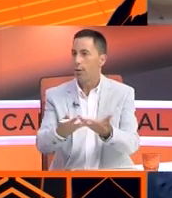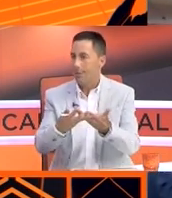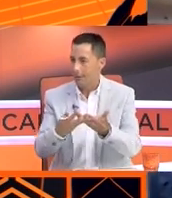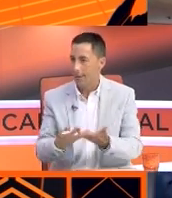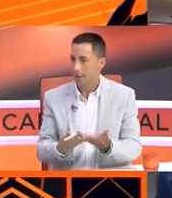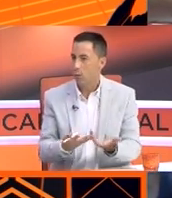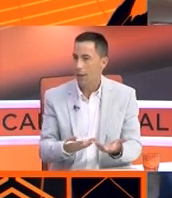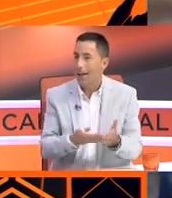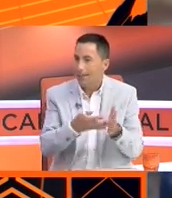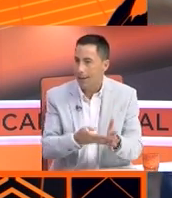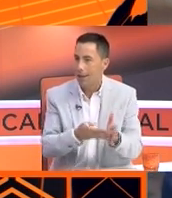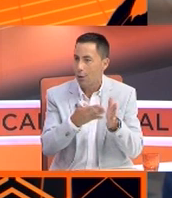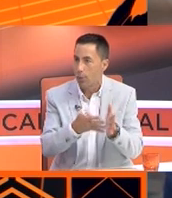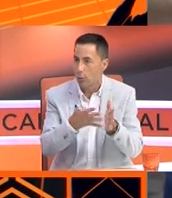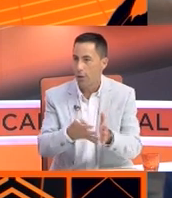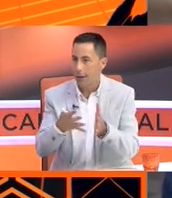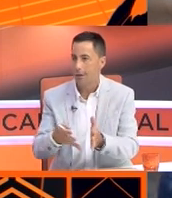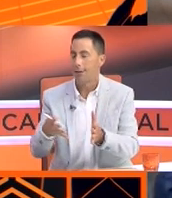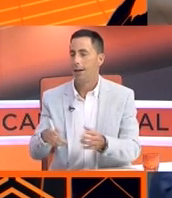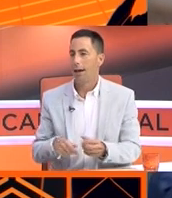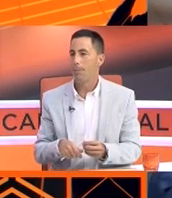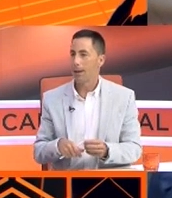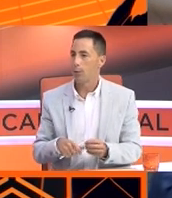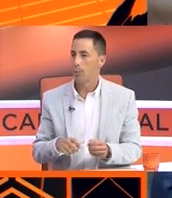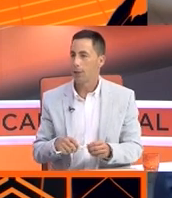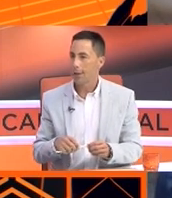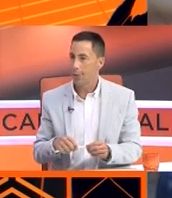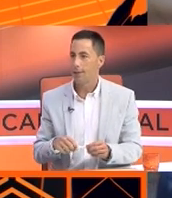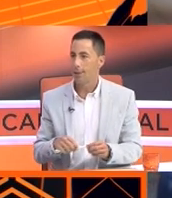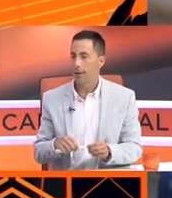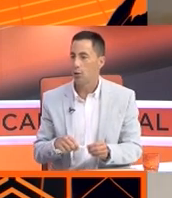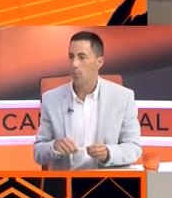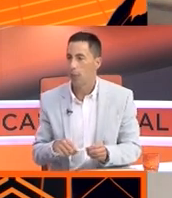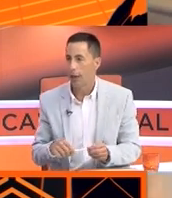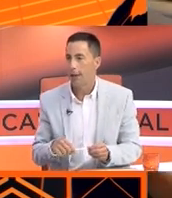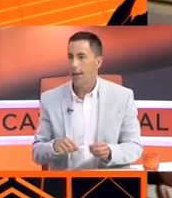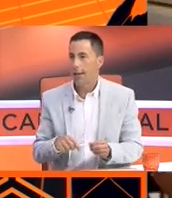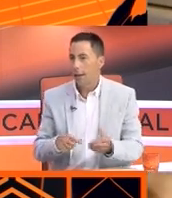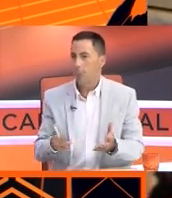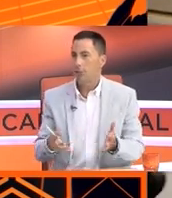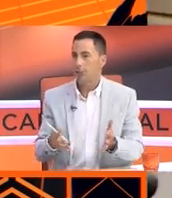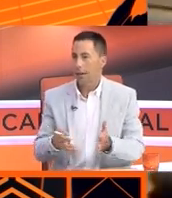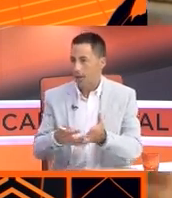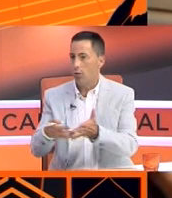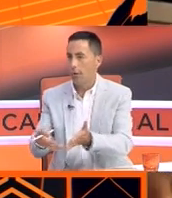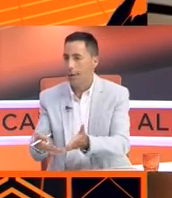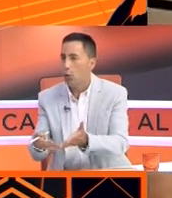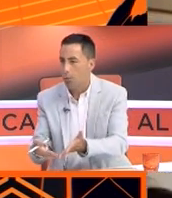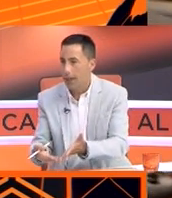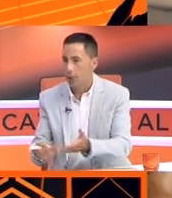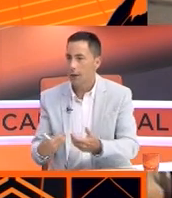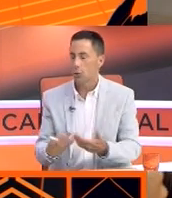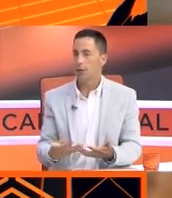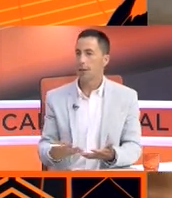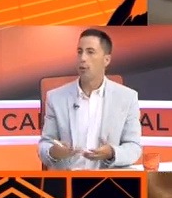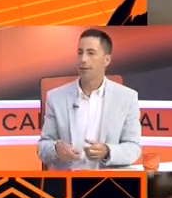de poder entrevistarla. Sin duda es la candidata, es la número uno de la lista al Parlamento por Tenerife del Partido Popular, y bueno, queríamos que ella lo supiera,